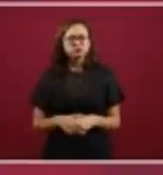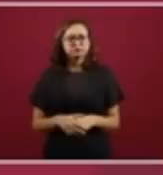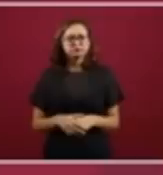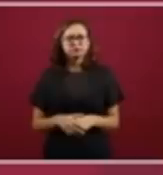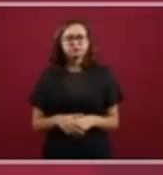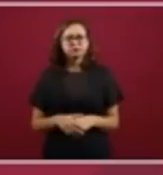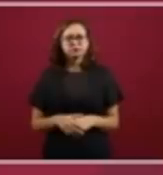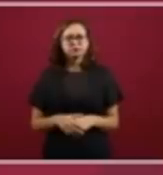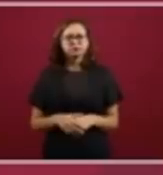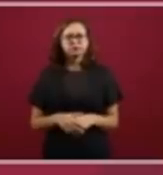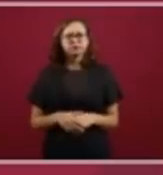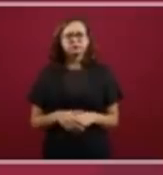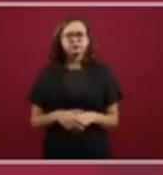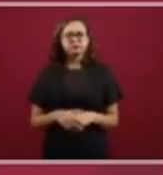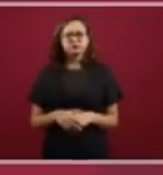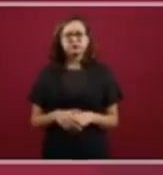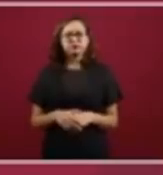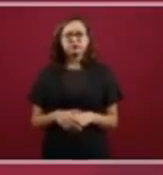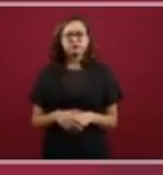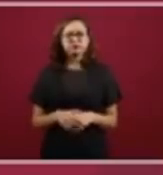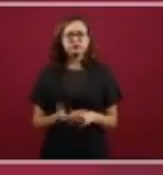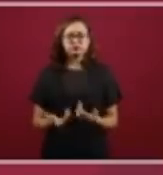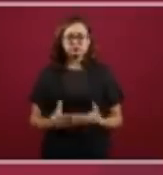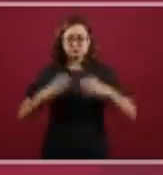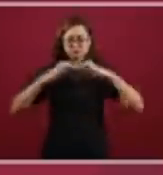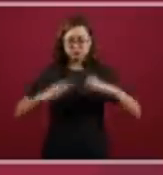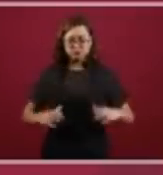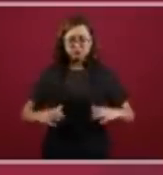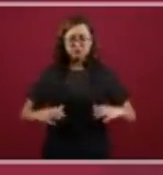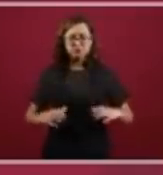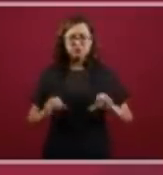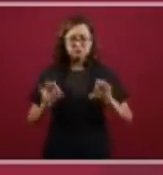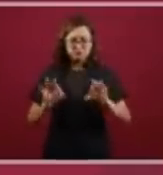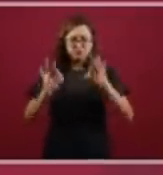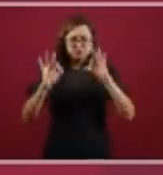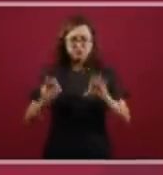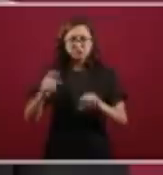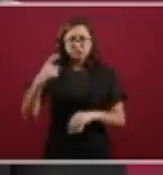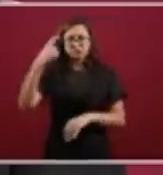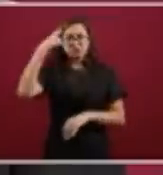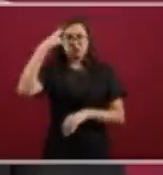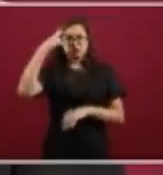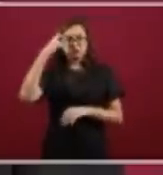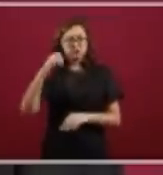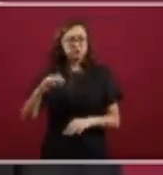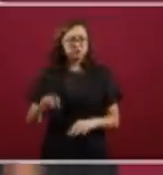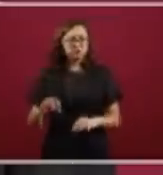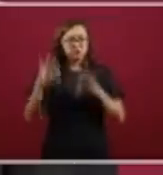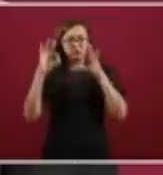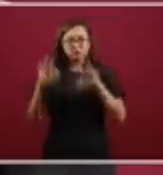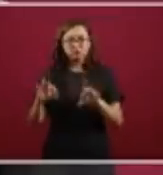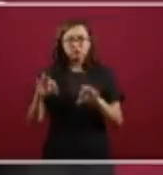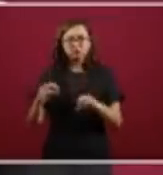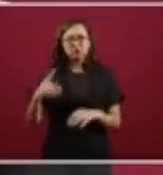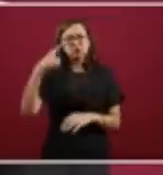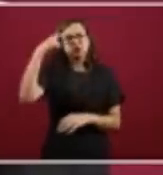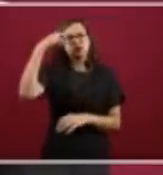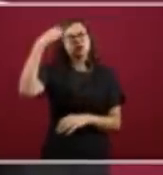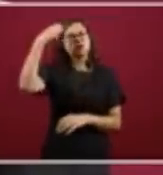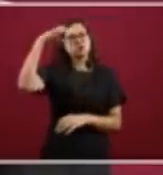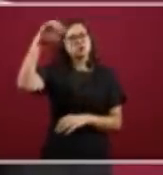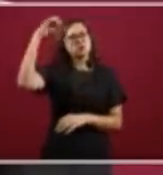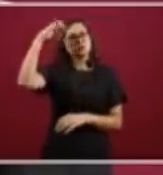Si se tiene capacidad física y mental y experiencia,